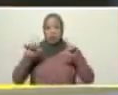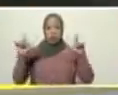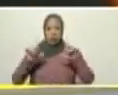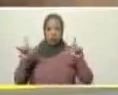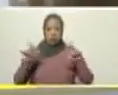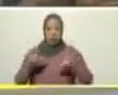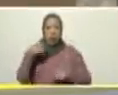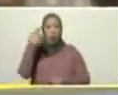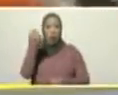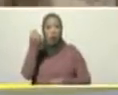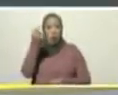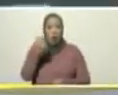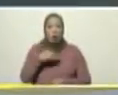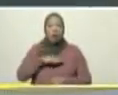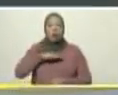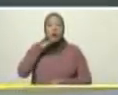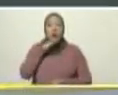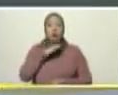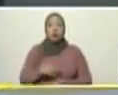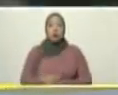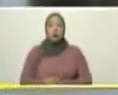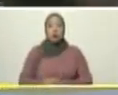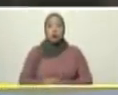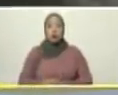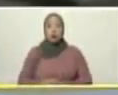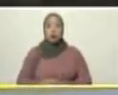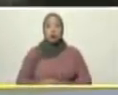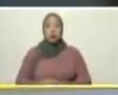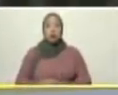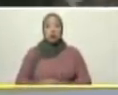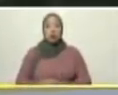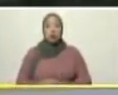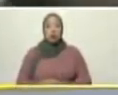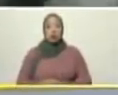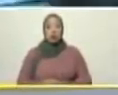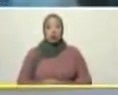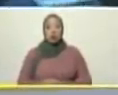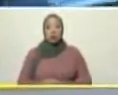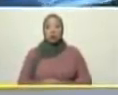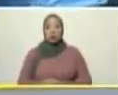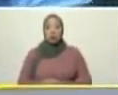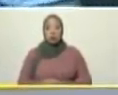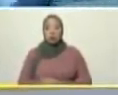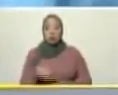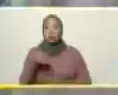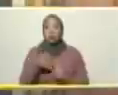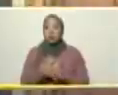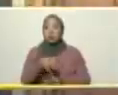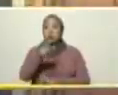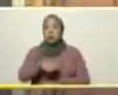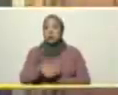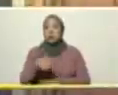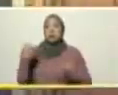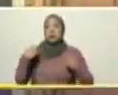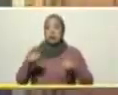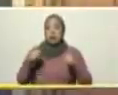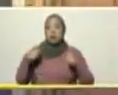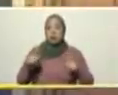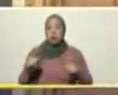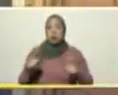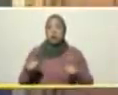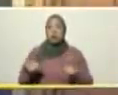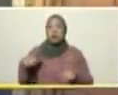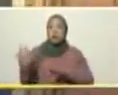Después, durante el día, ellos se encadenaron para mostrar imágenes de cómo se acosaba